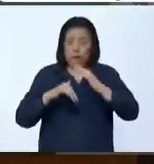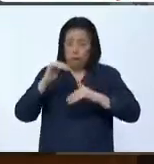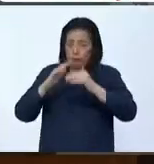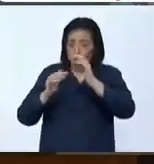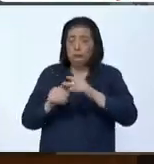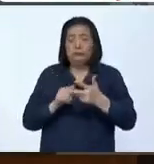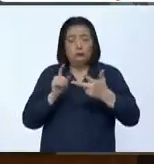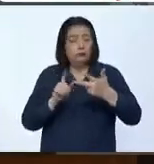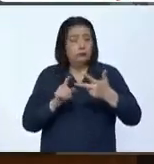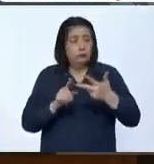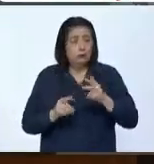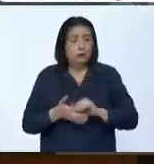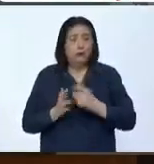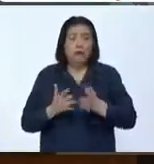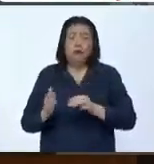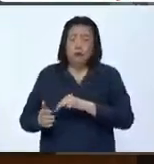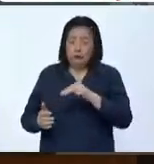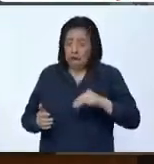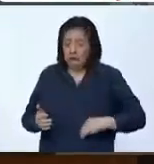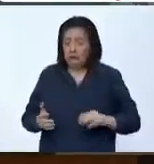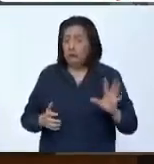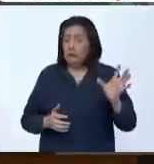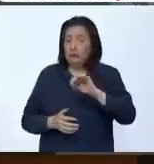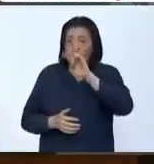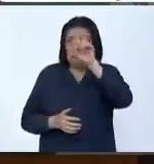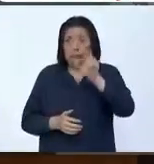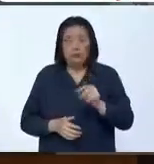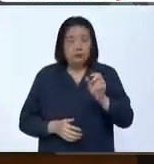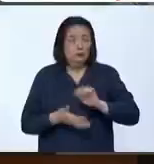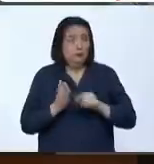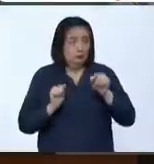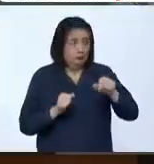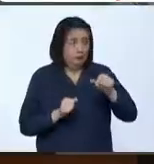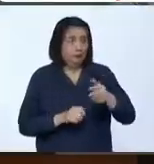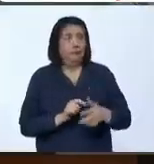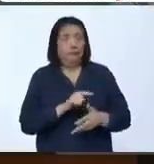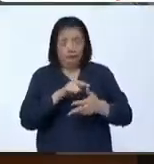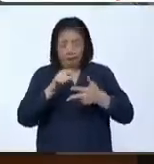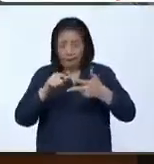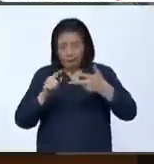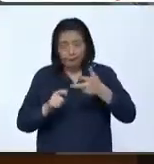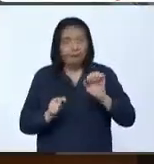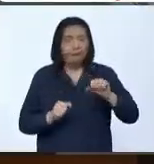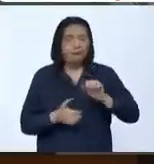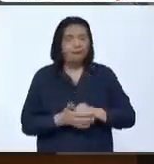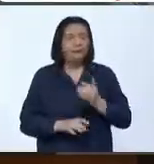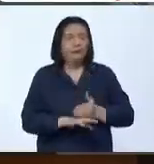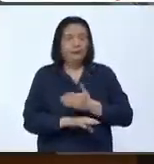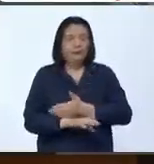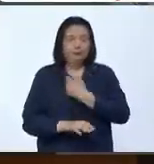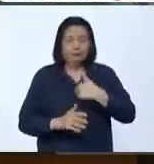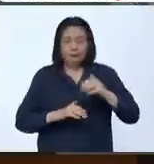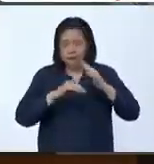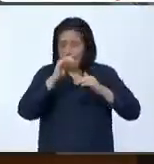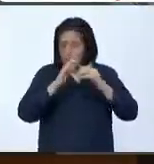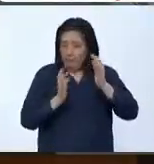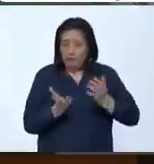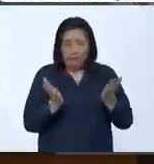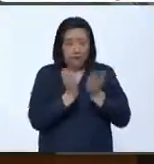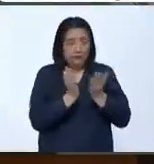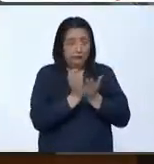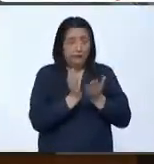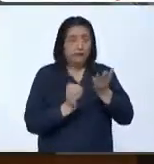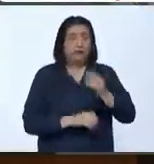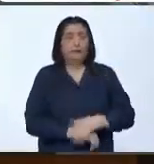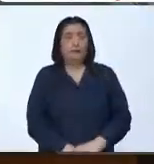y la presencia del minedu en todo el país en esa línea para la mejor infraestructura educativa en